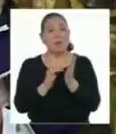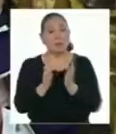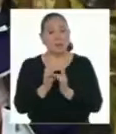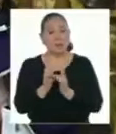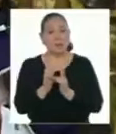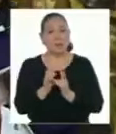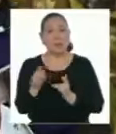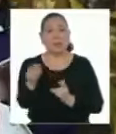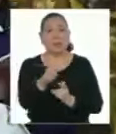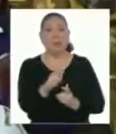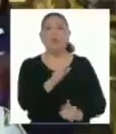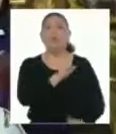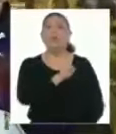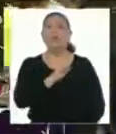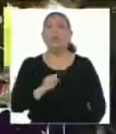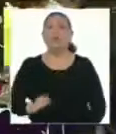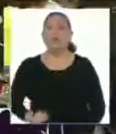mía.